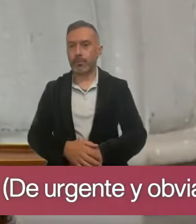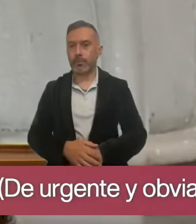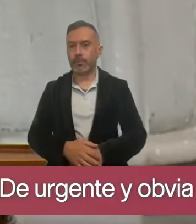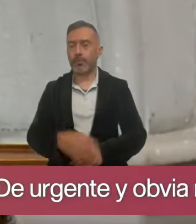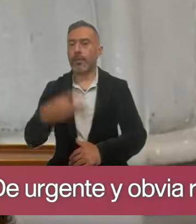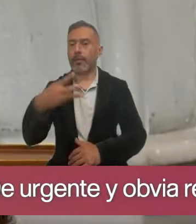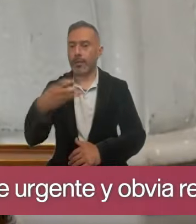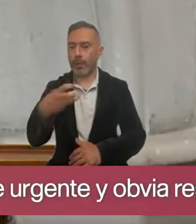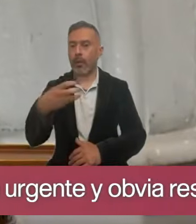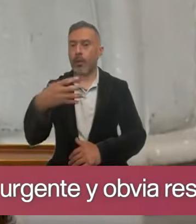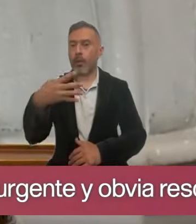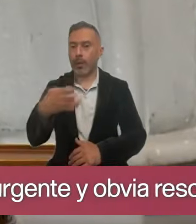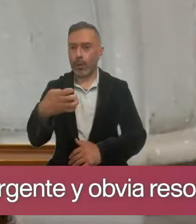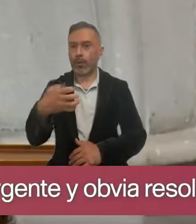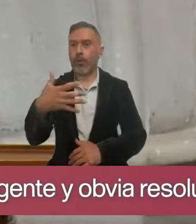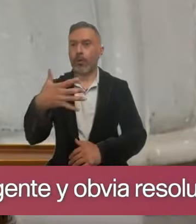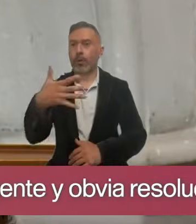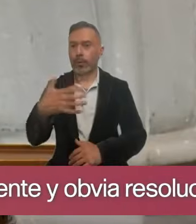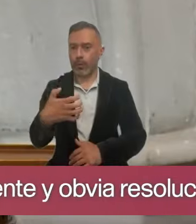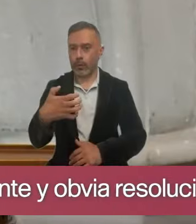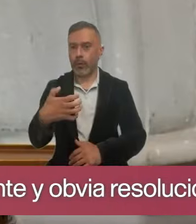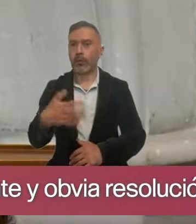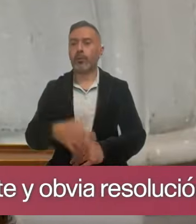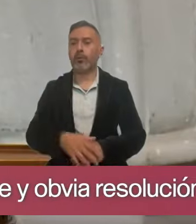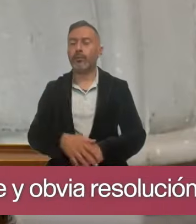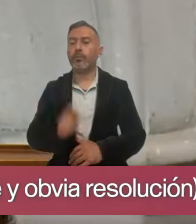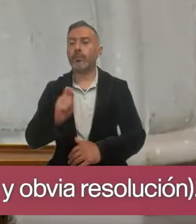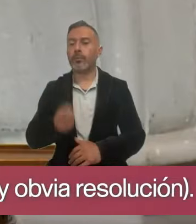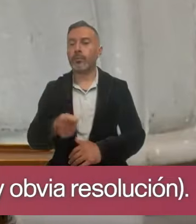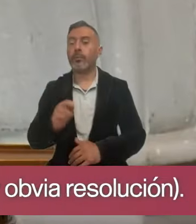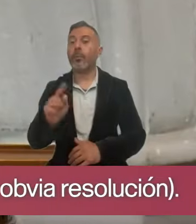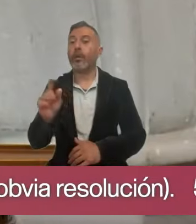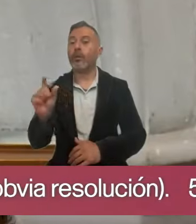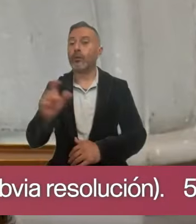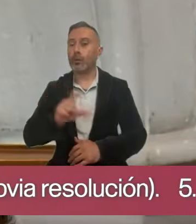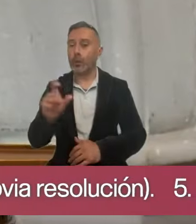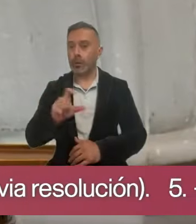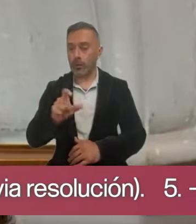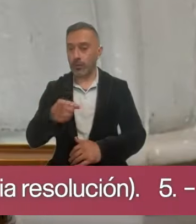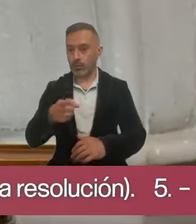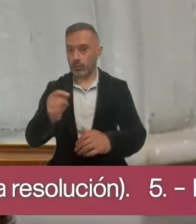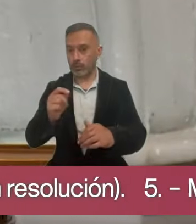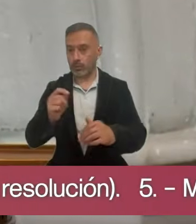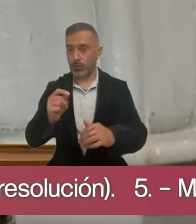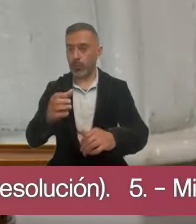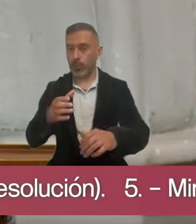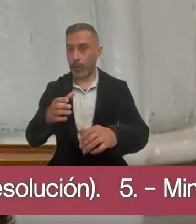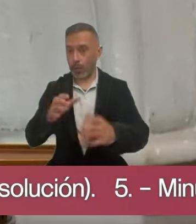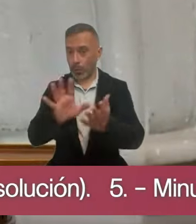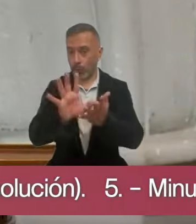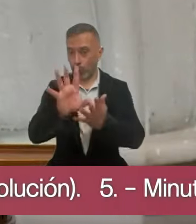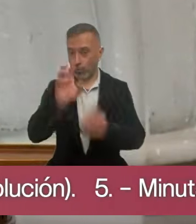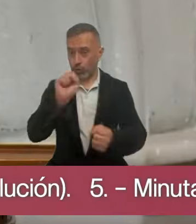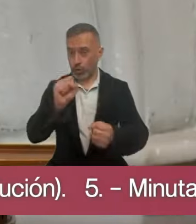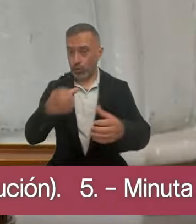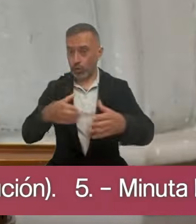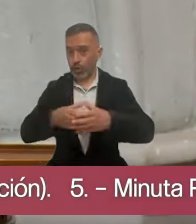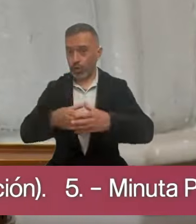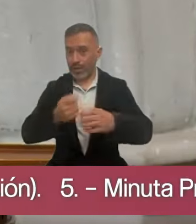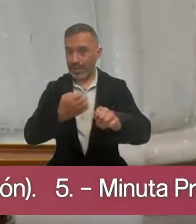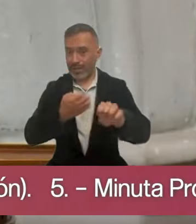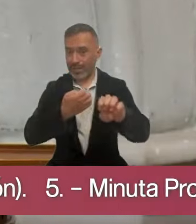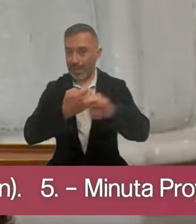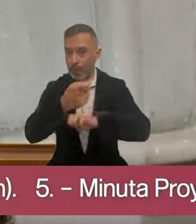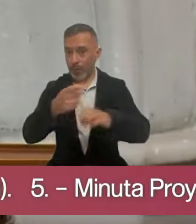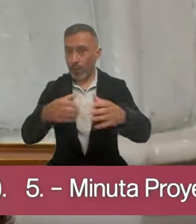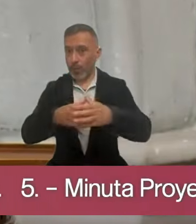cuarto y quinto. Declarar cuando hayan desaparecido todos los poderes constitucionales de una entidad